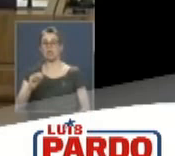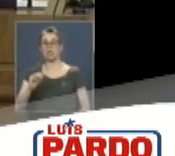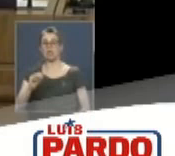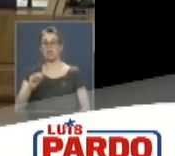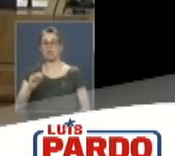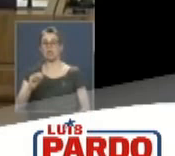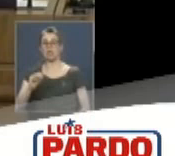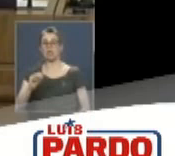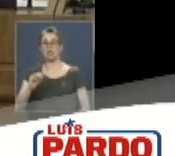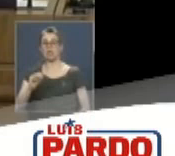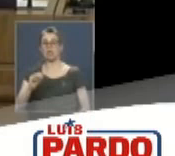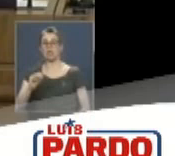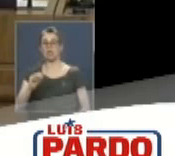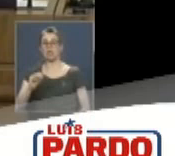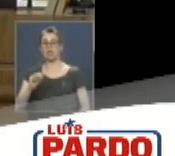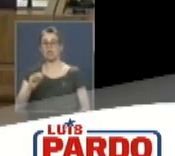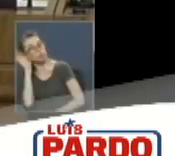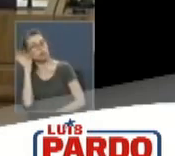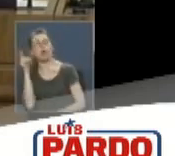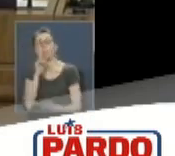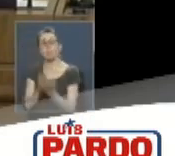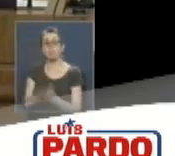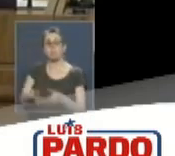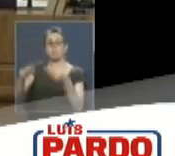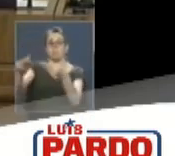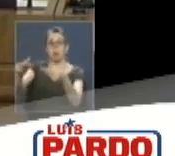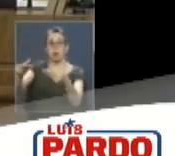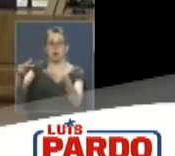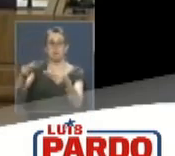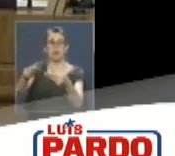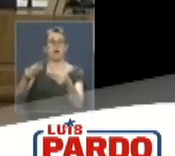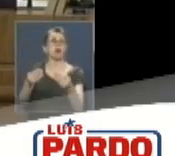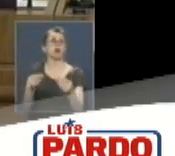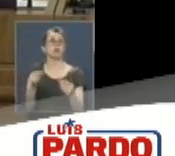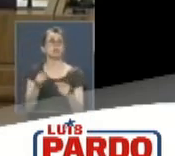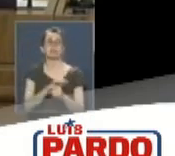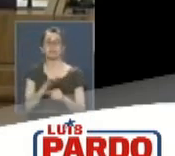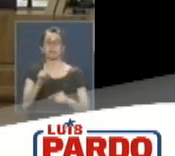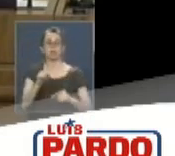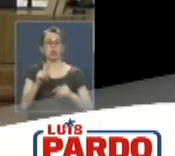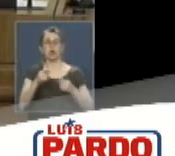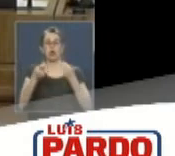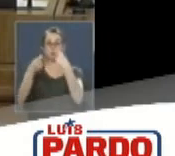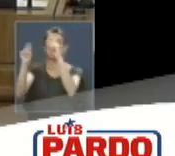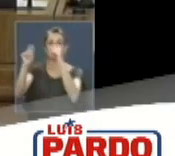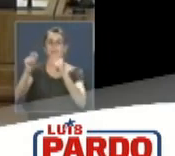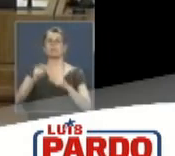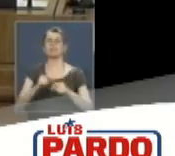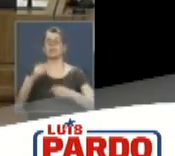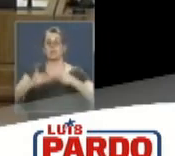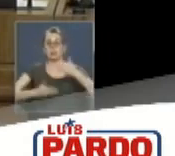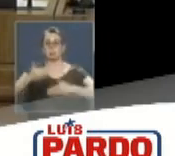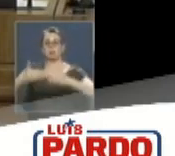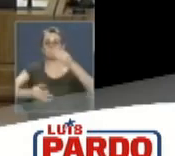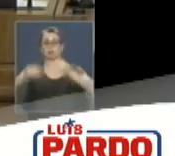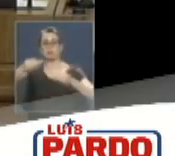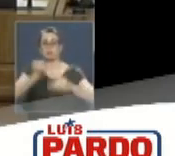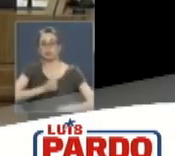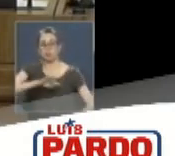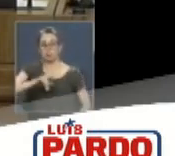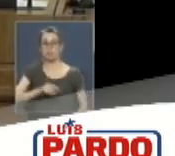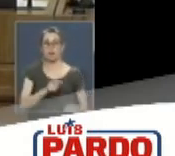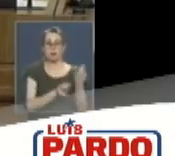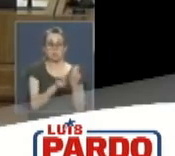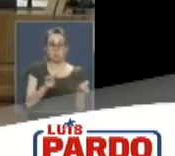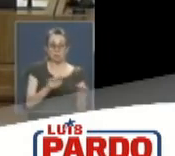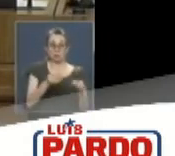de testimonios de oídas y pruebas que no habrían pasado el test de nuestro actual proceso penal. Condenados que acreditaron haber estado en el